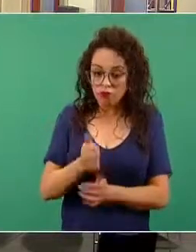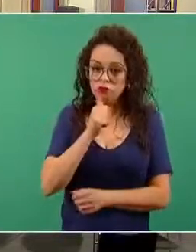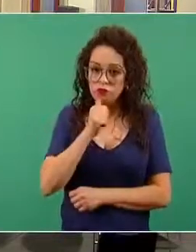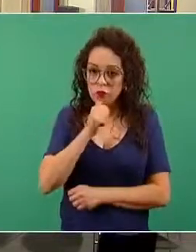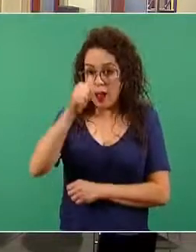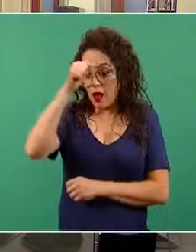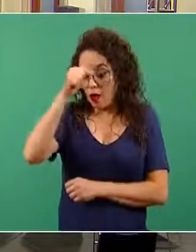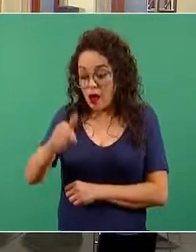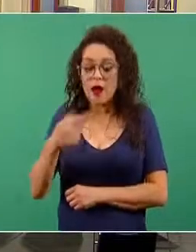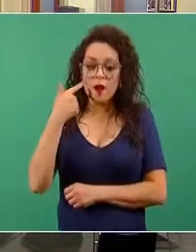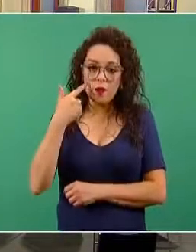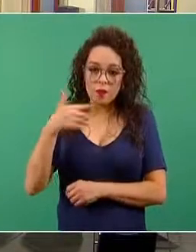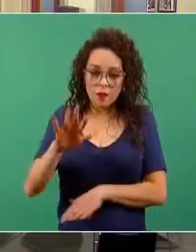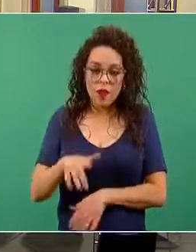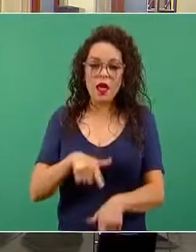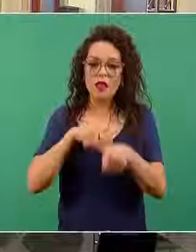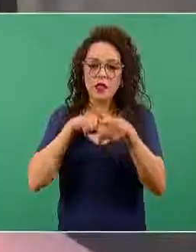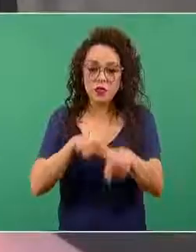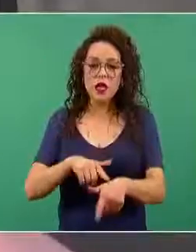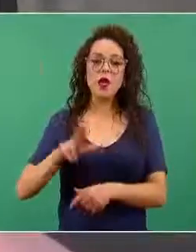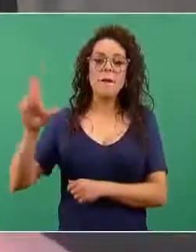el martes. Los